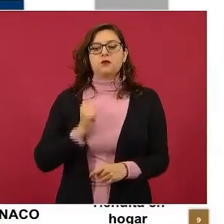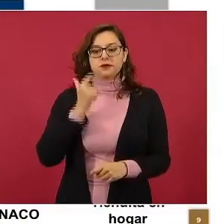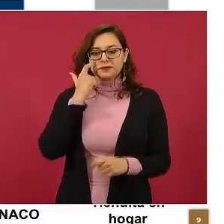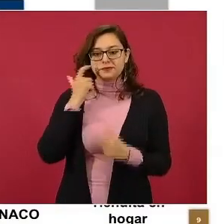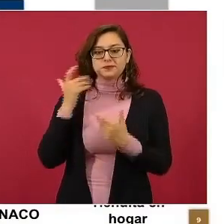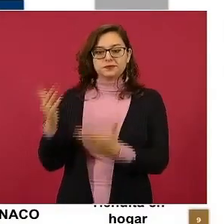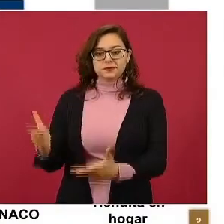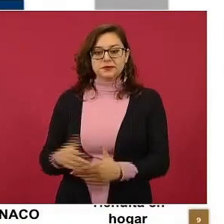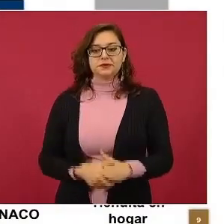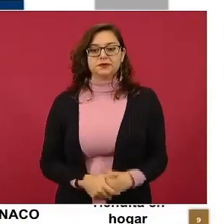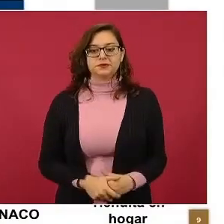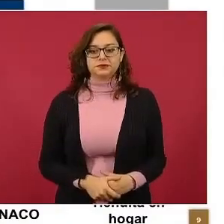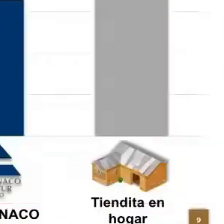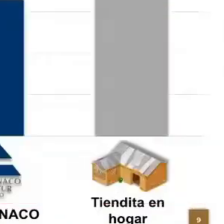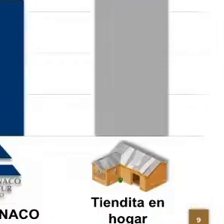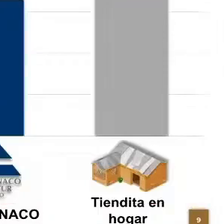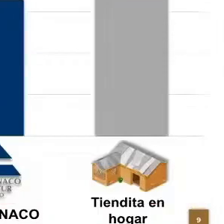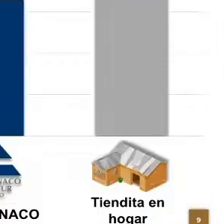pagan lo que se le denomina el porteo.